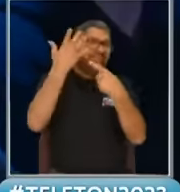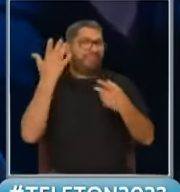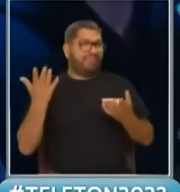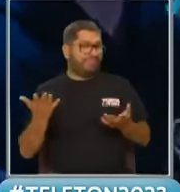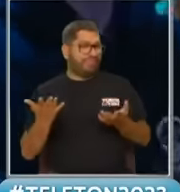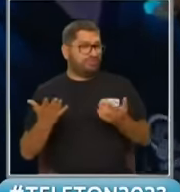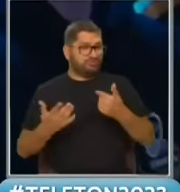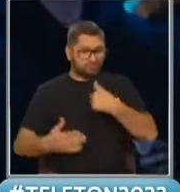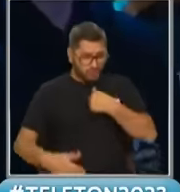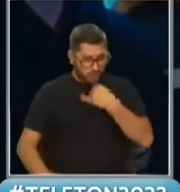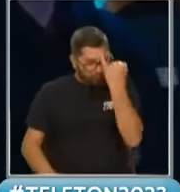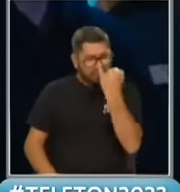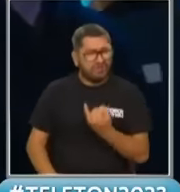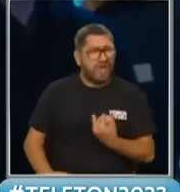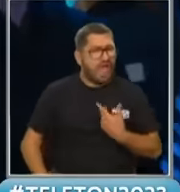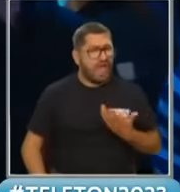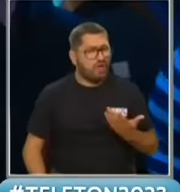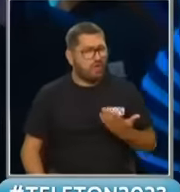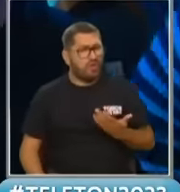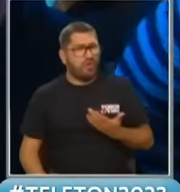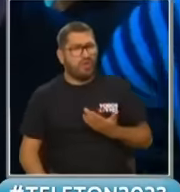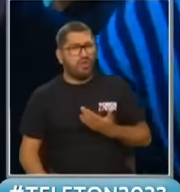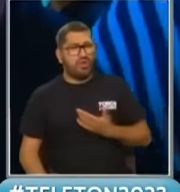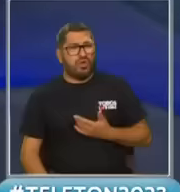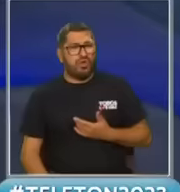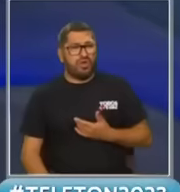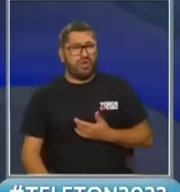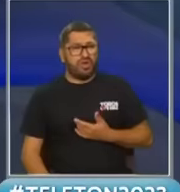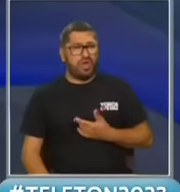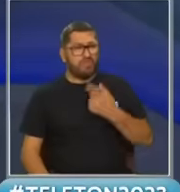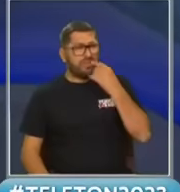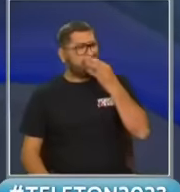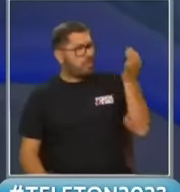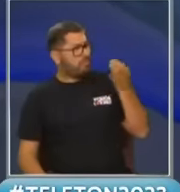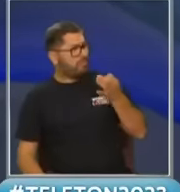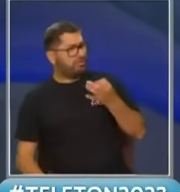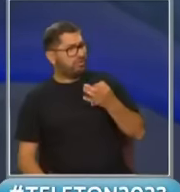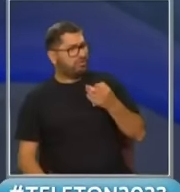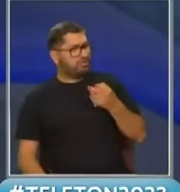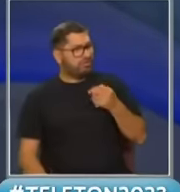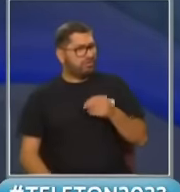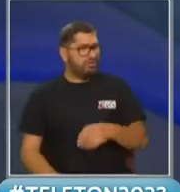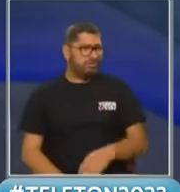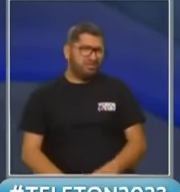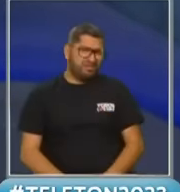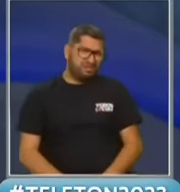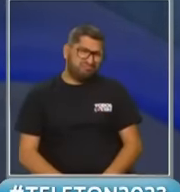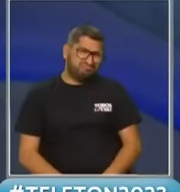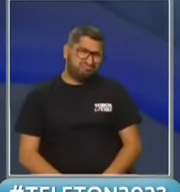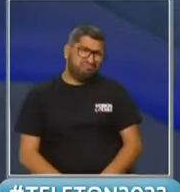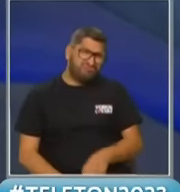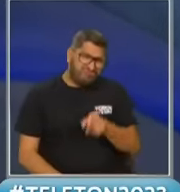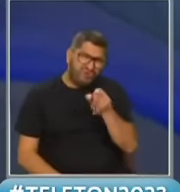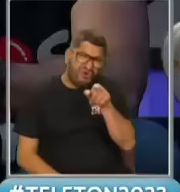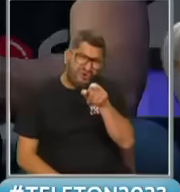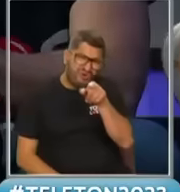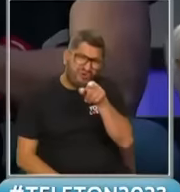el flaco. Y el tipo me dice, así que vos soy el flaco de la tele.